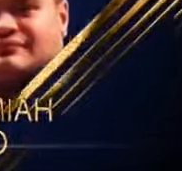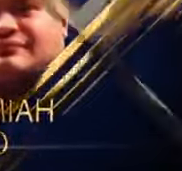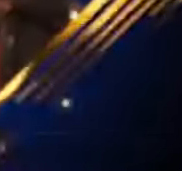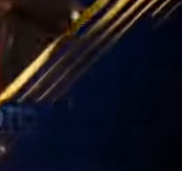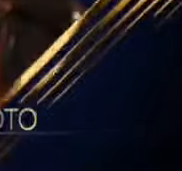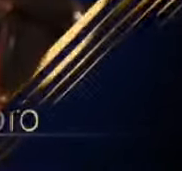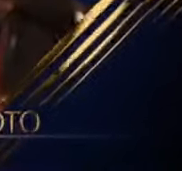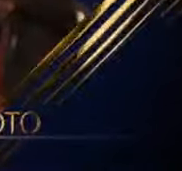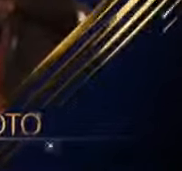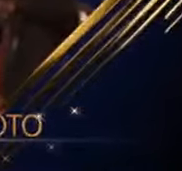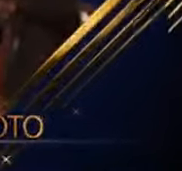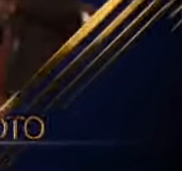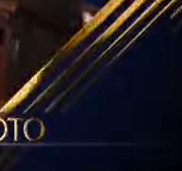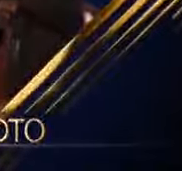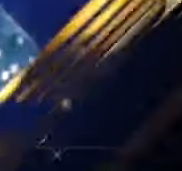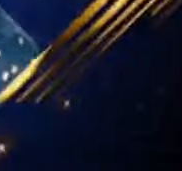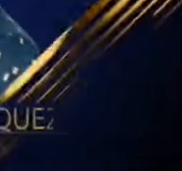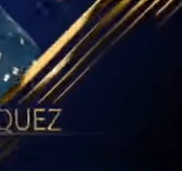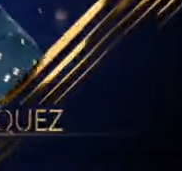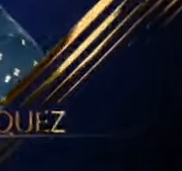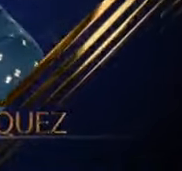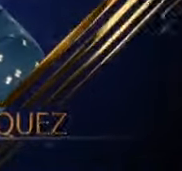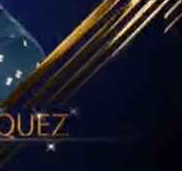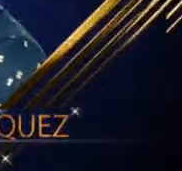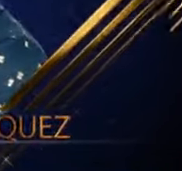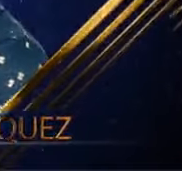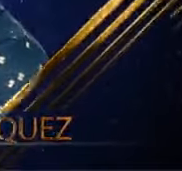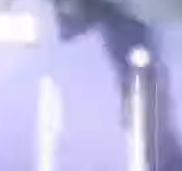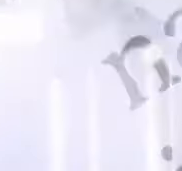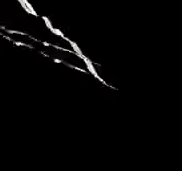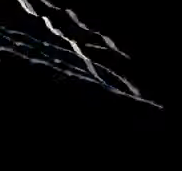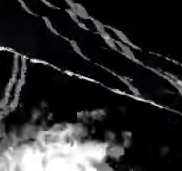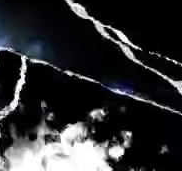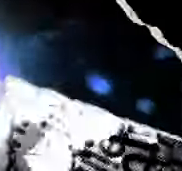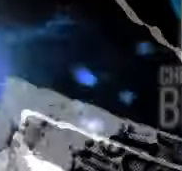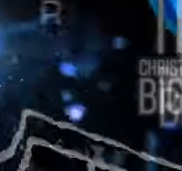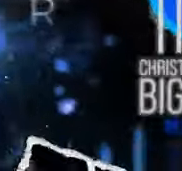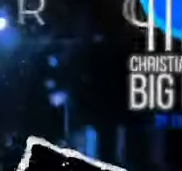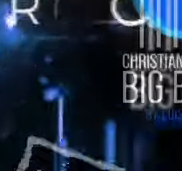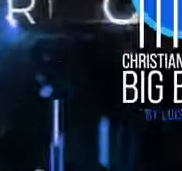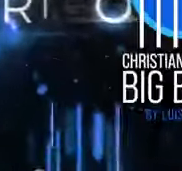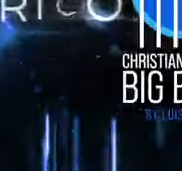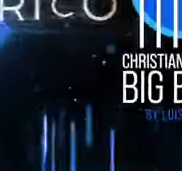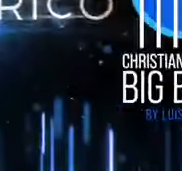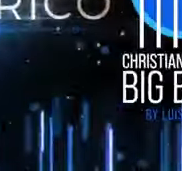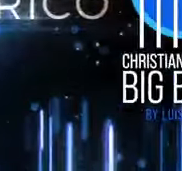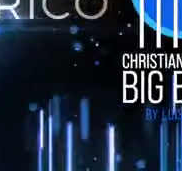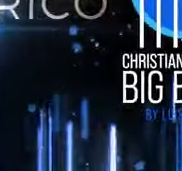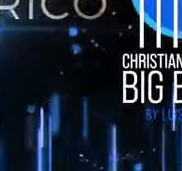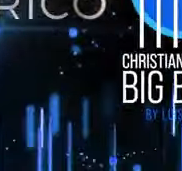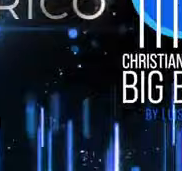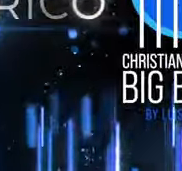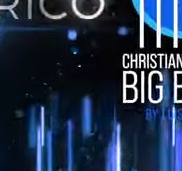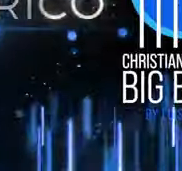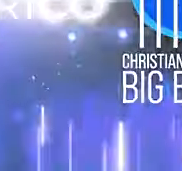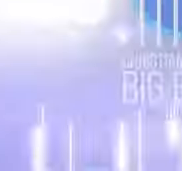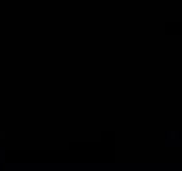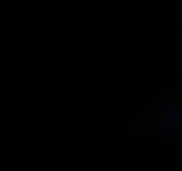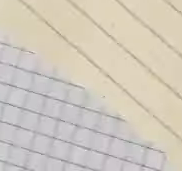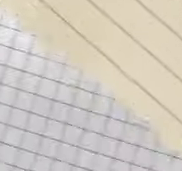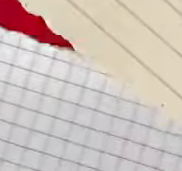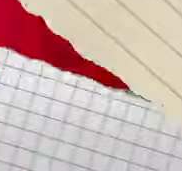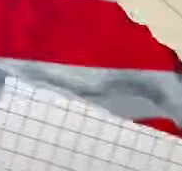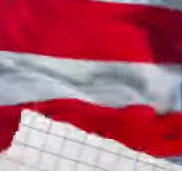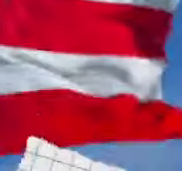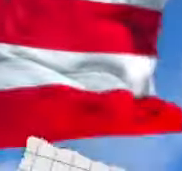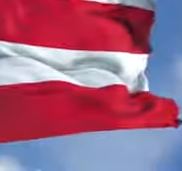Fremía Serrano, Rubí, Marisol Soto, Rubén Enríquez, son Christian Legacy's Big Band. Puerto